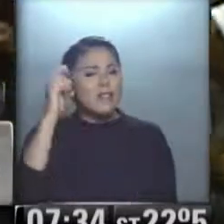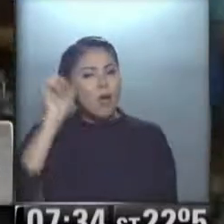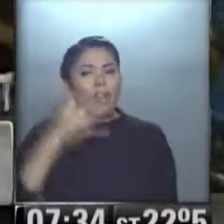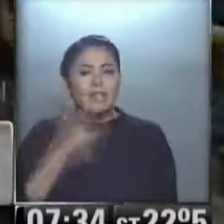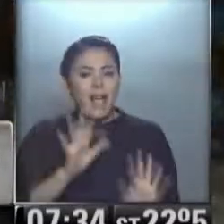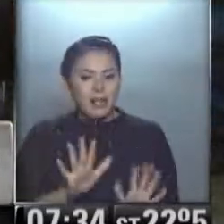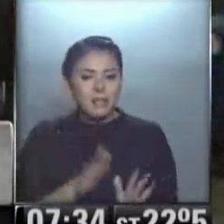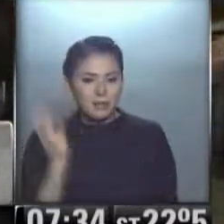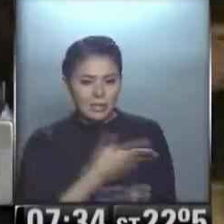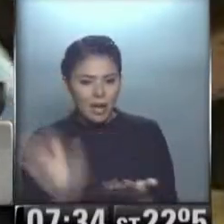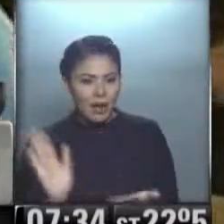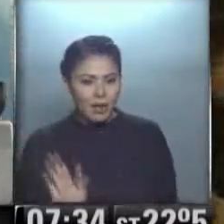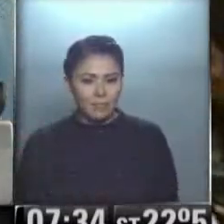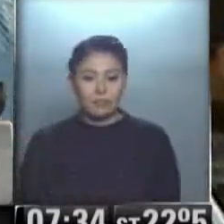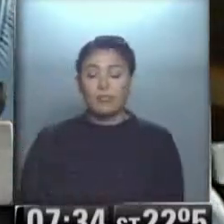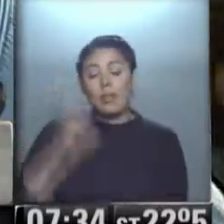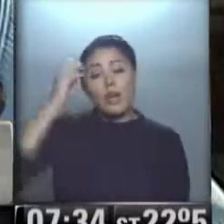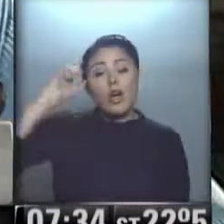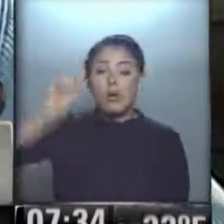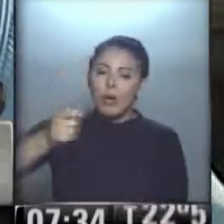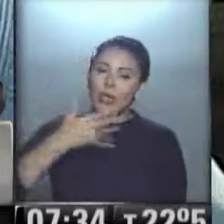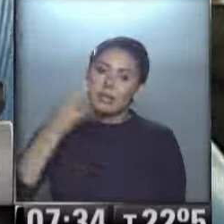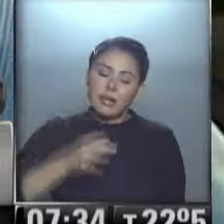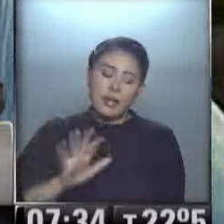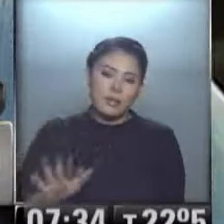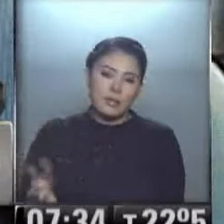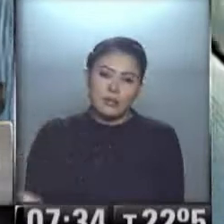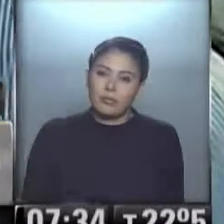situación? El juez llegó a esta situación porque,